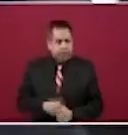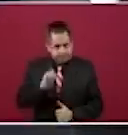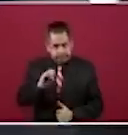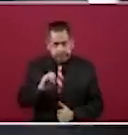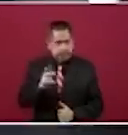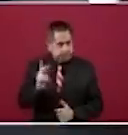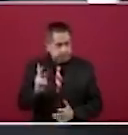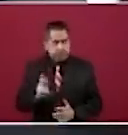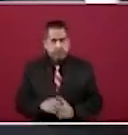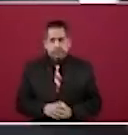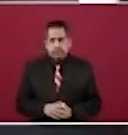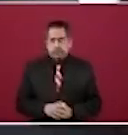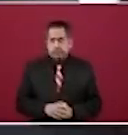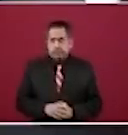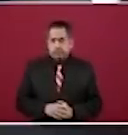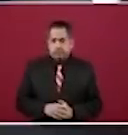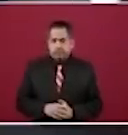pero